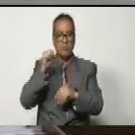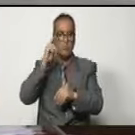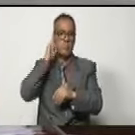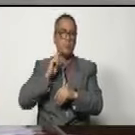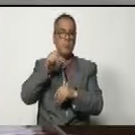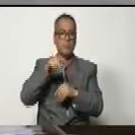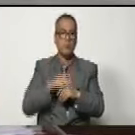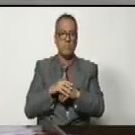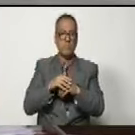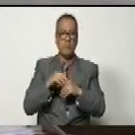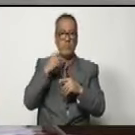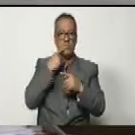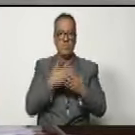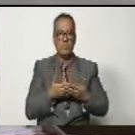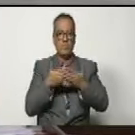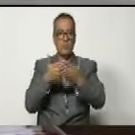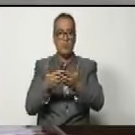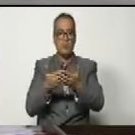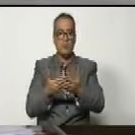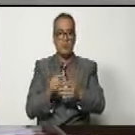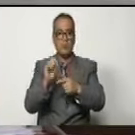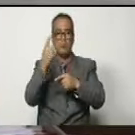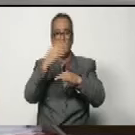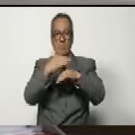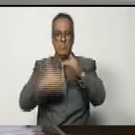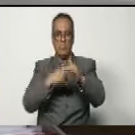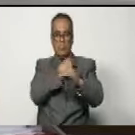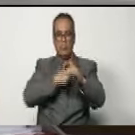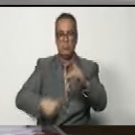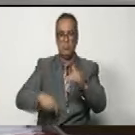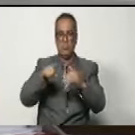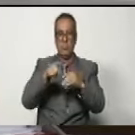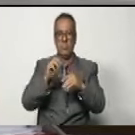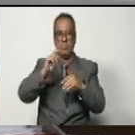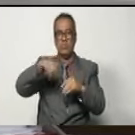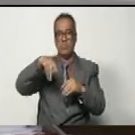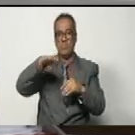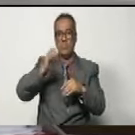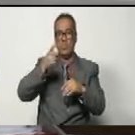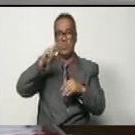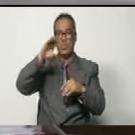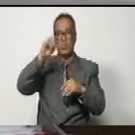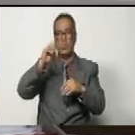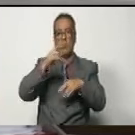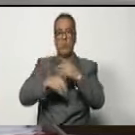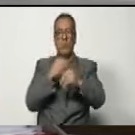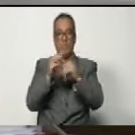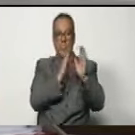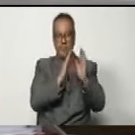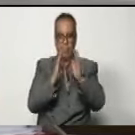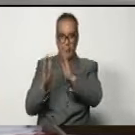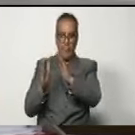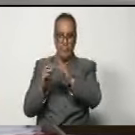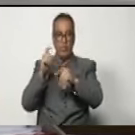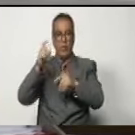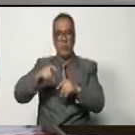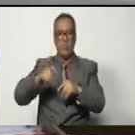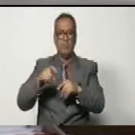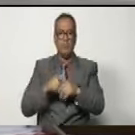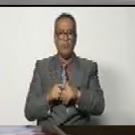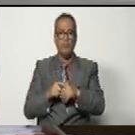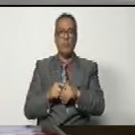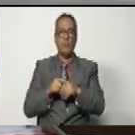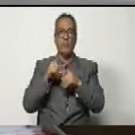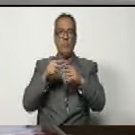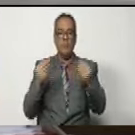Bolívar, voy a delegar en el primer vicepresidente Pedro Infante a los efectos de que haga las coordinaciones necesaria con